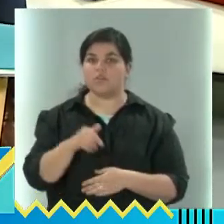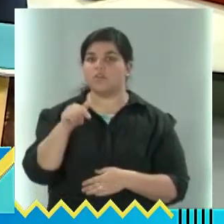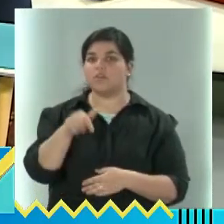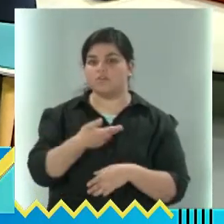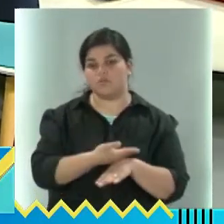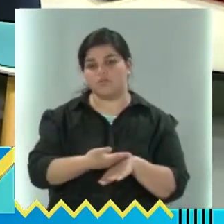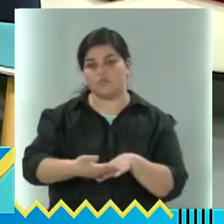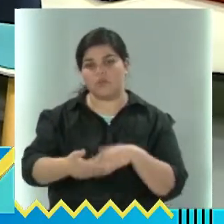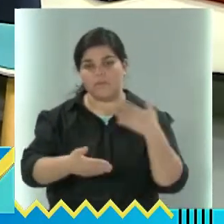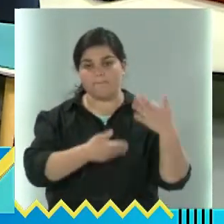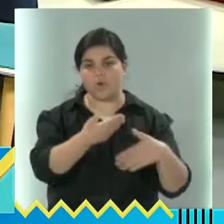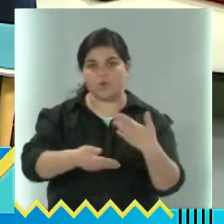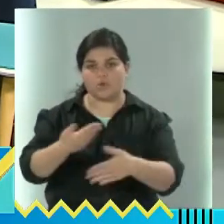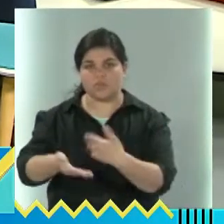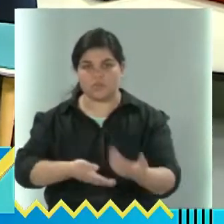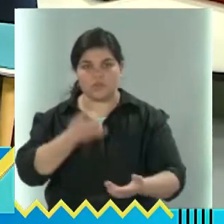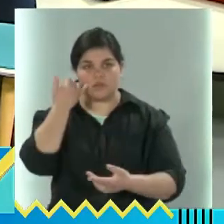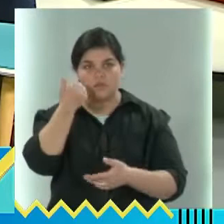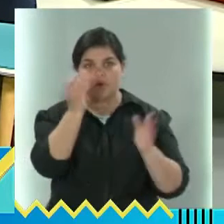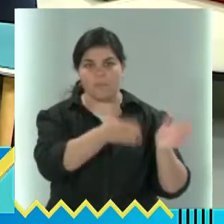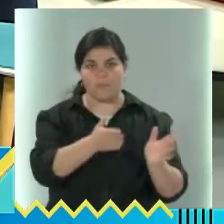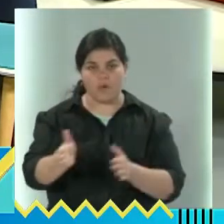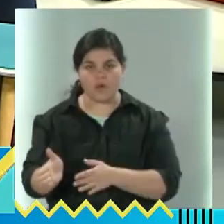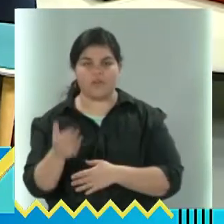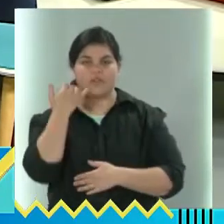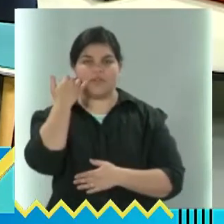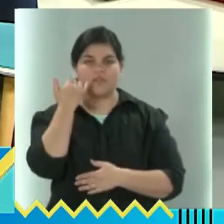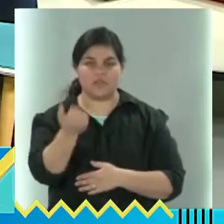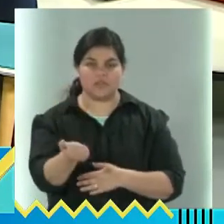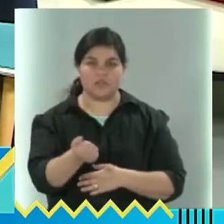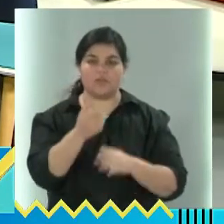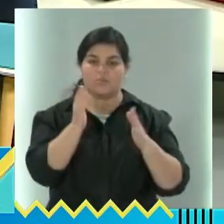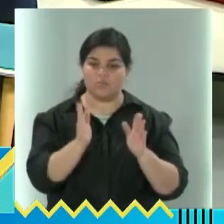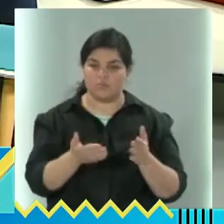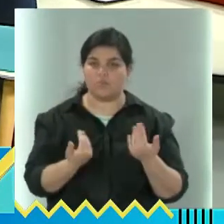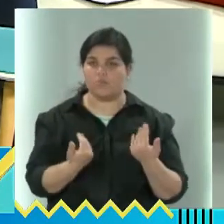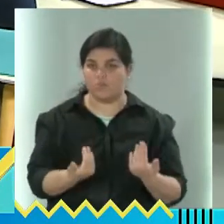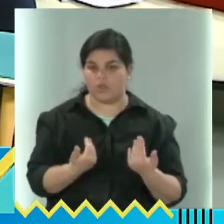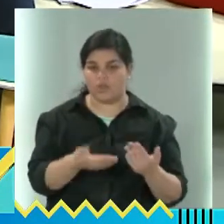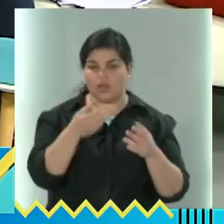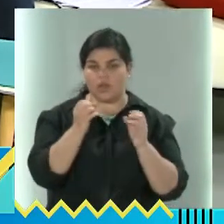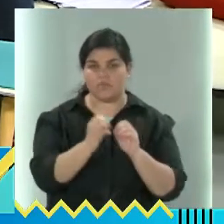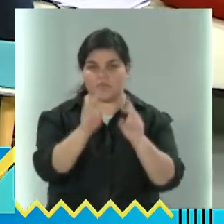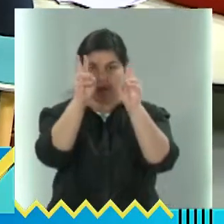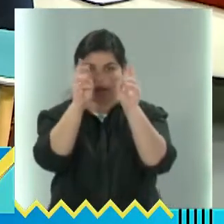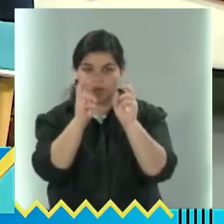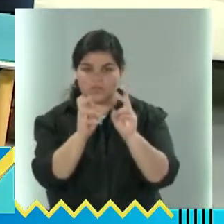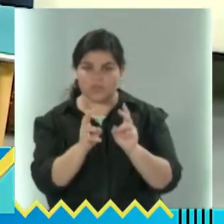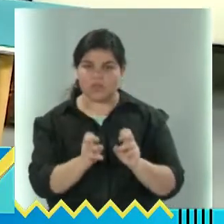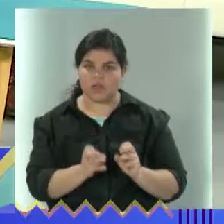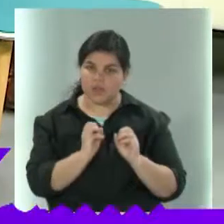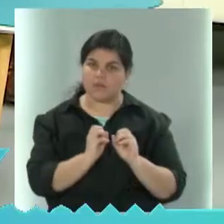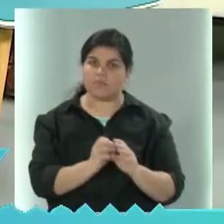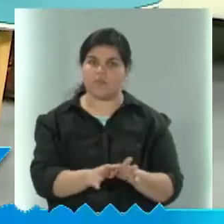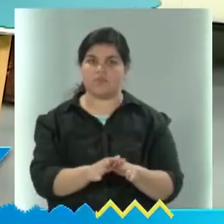el procedimiento por el cual va, o el mecanismo procesal por el cual se va a llevar adelante la investigación puntualmente